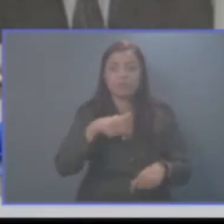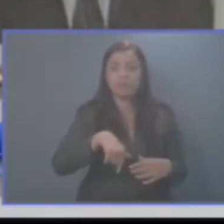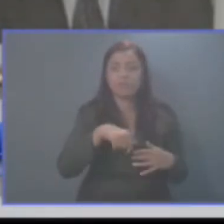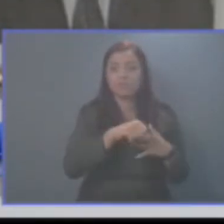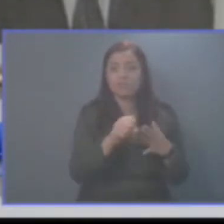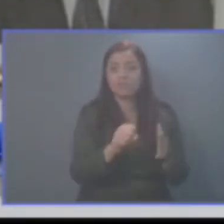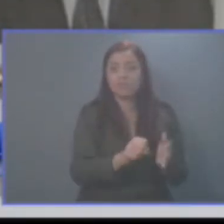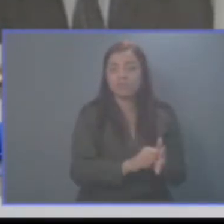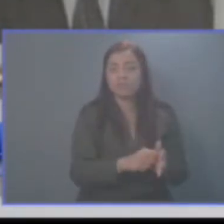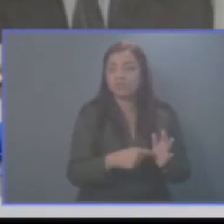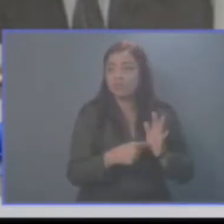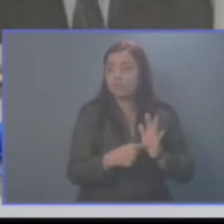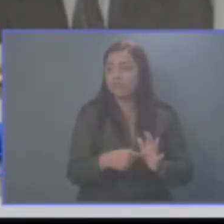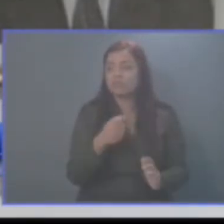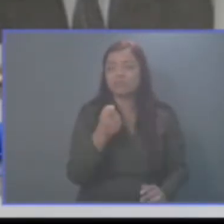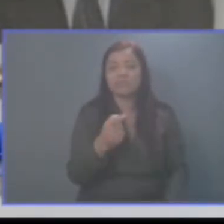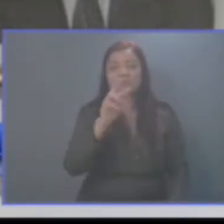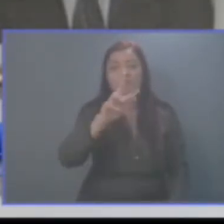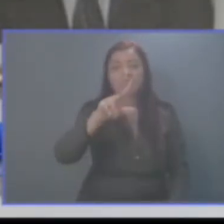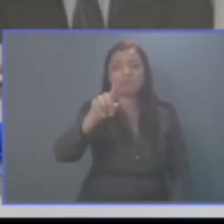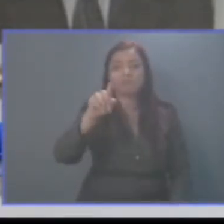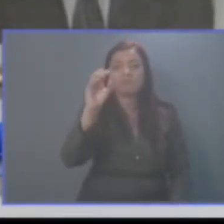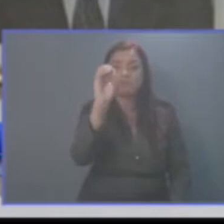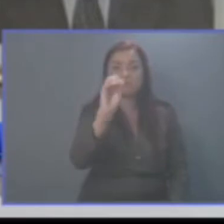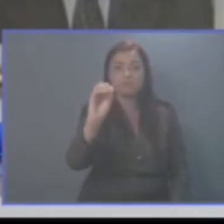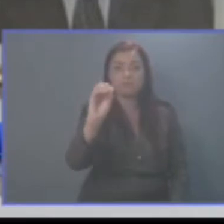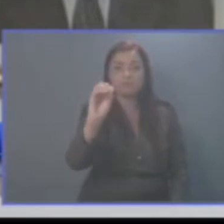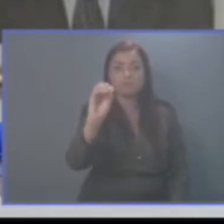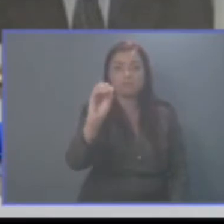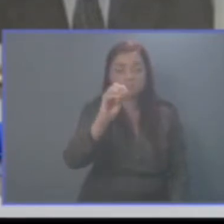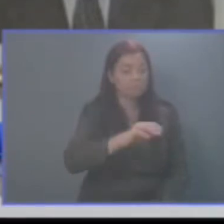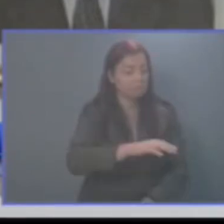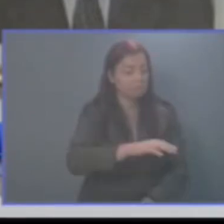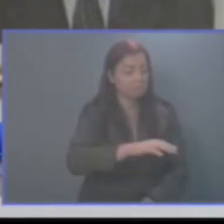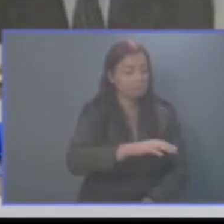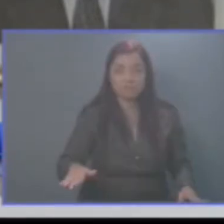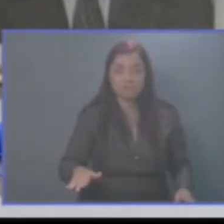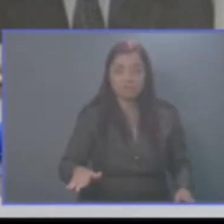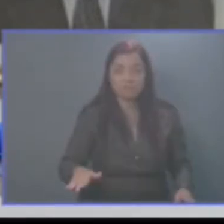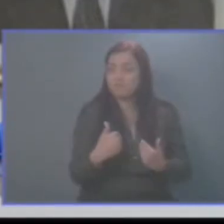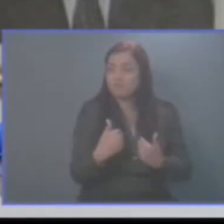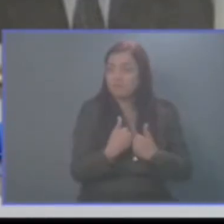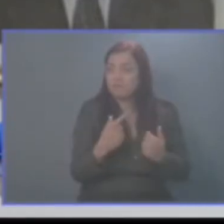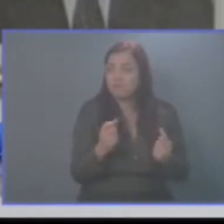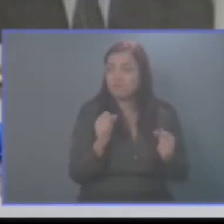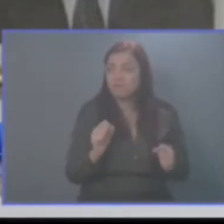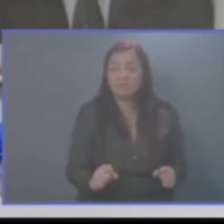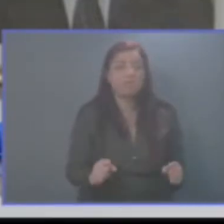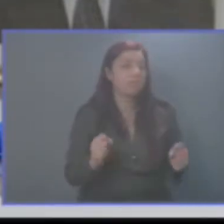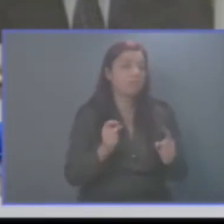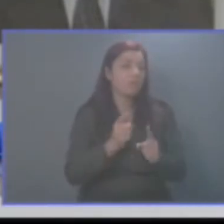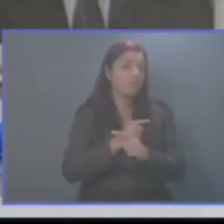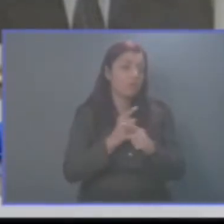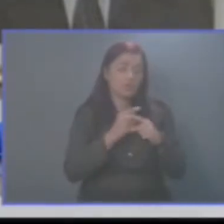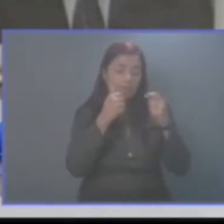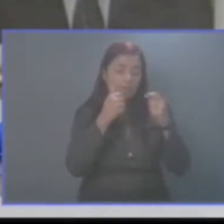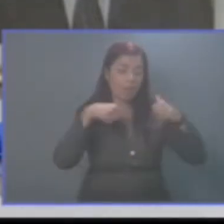institución termina el 31 de octubre. No está en mis manos hacer cambios a ese acuerdo.